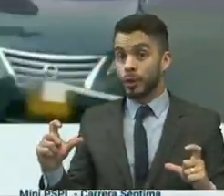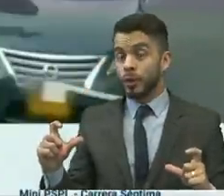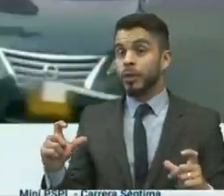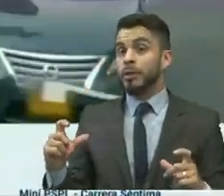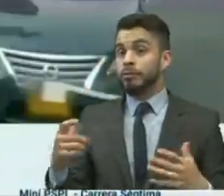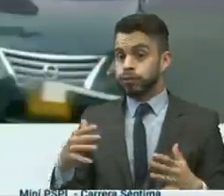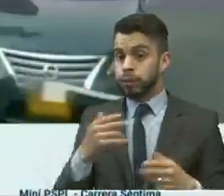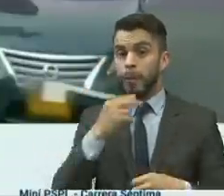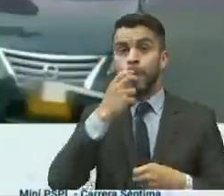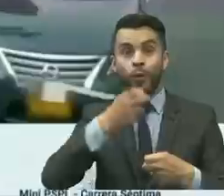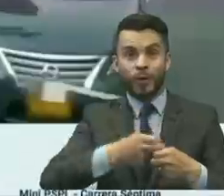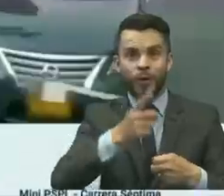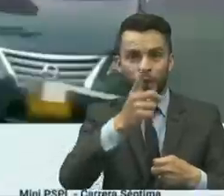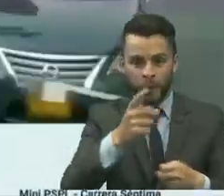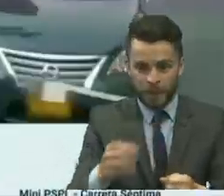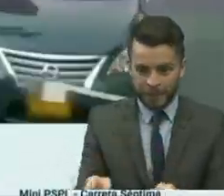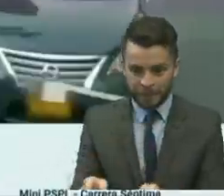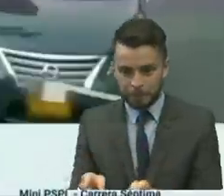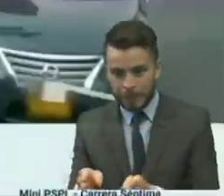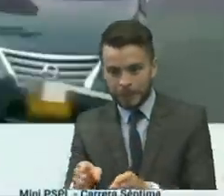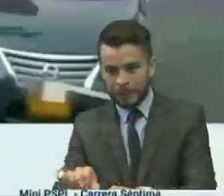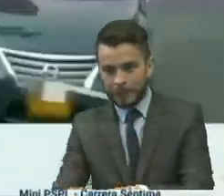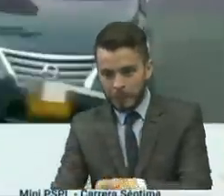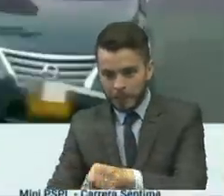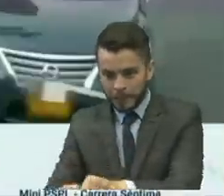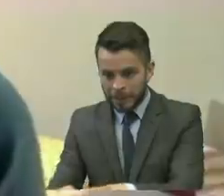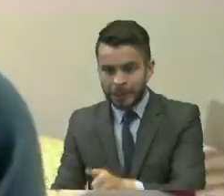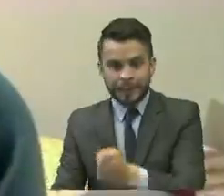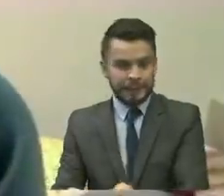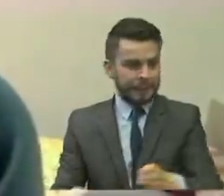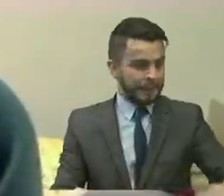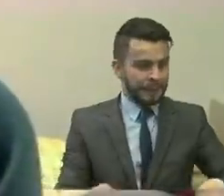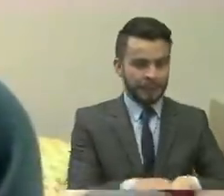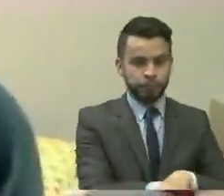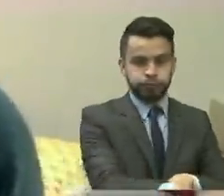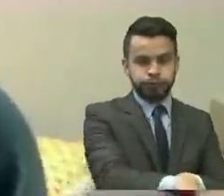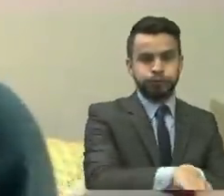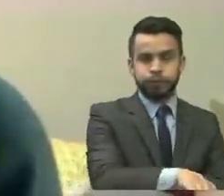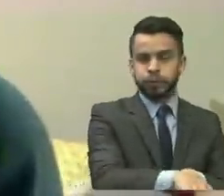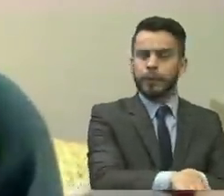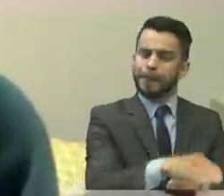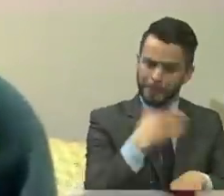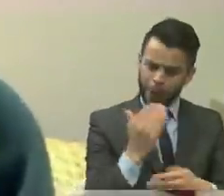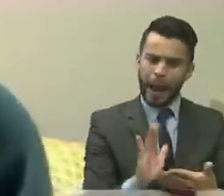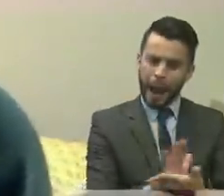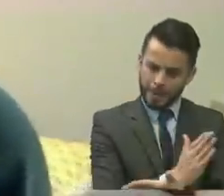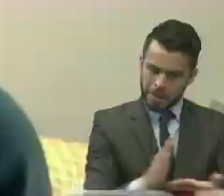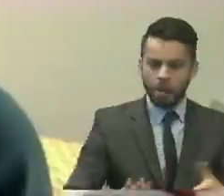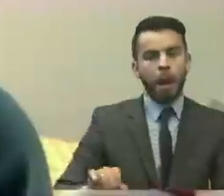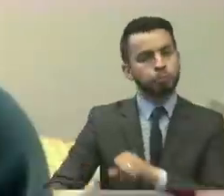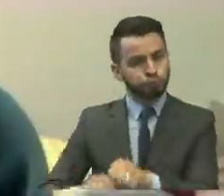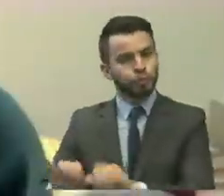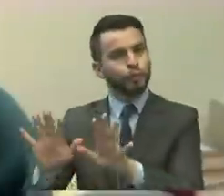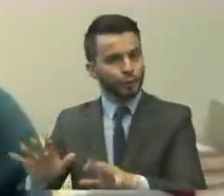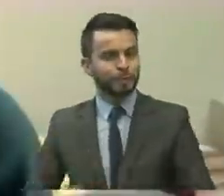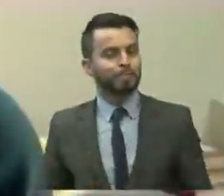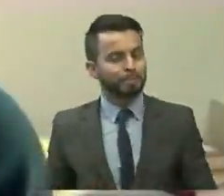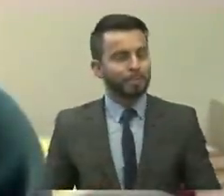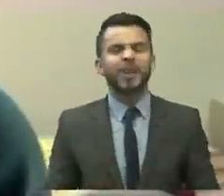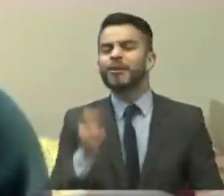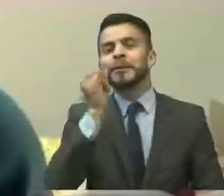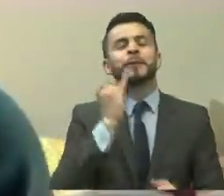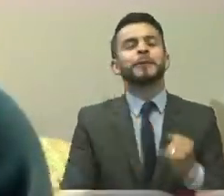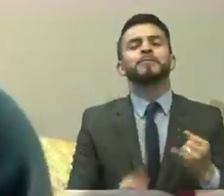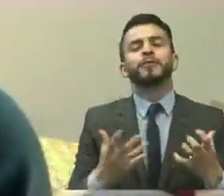tiene este tramo hacia el sur como un lugar para la ciudad. Y bueno, para terminar, quería felicitar a la ciudad